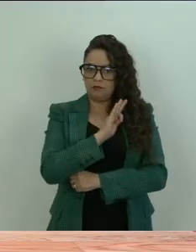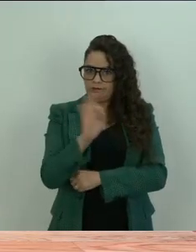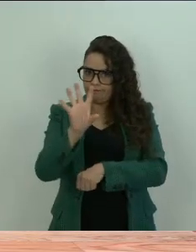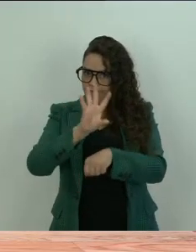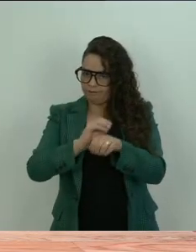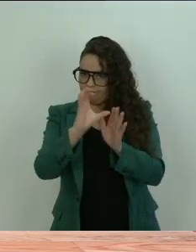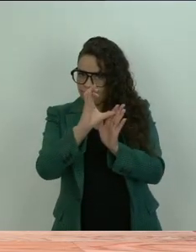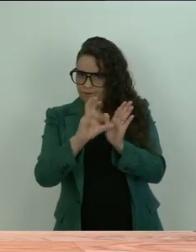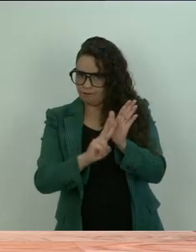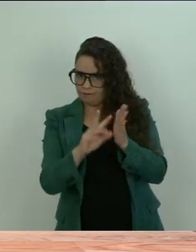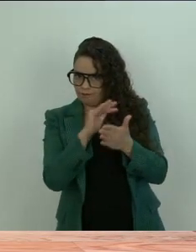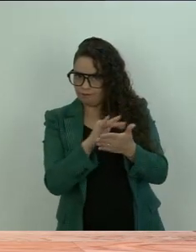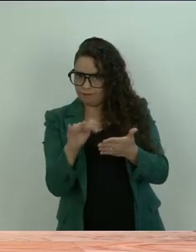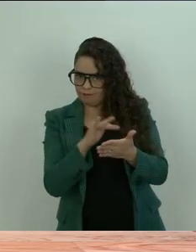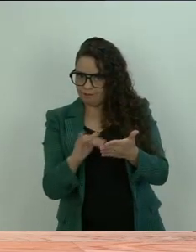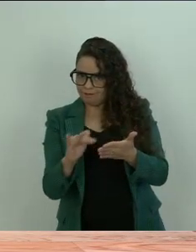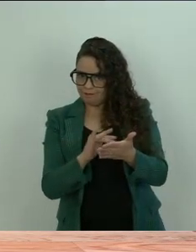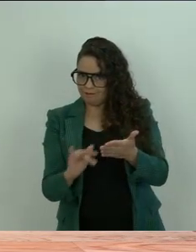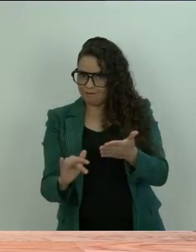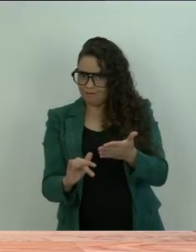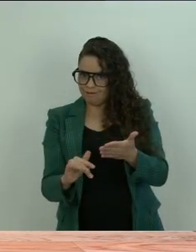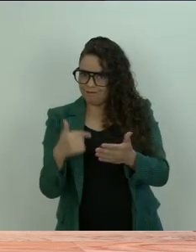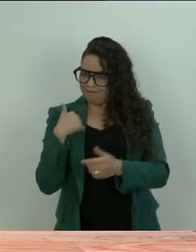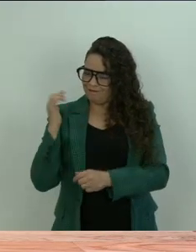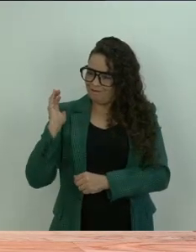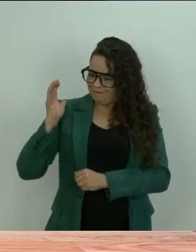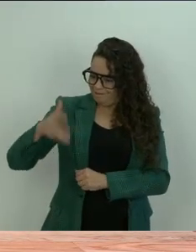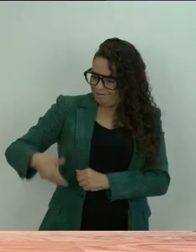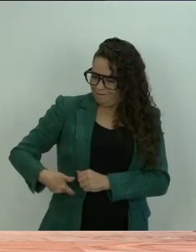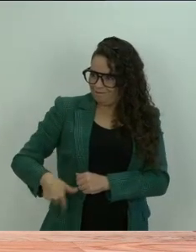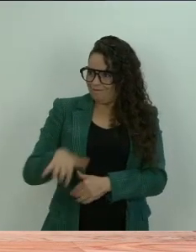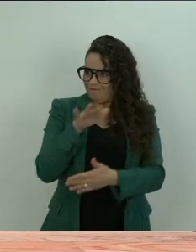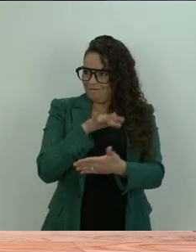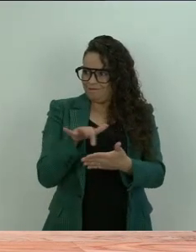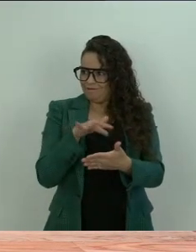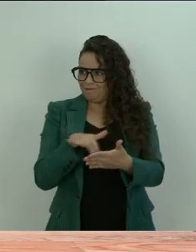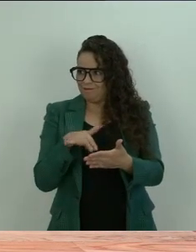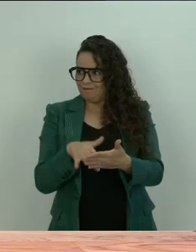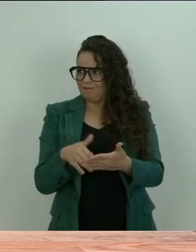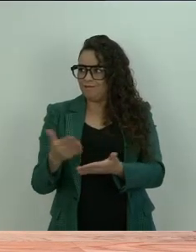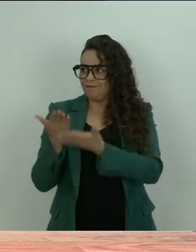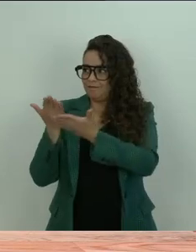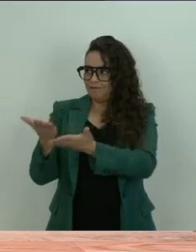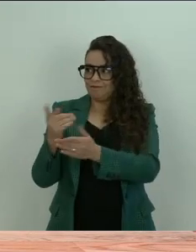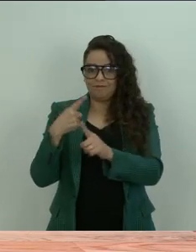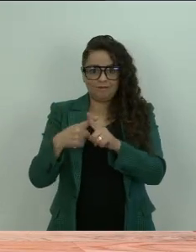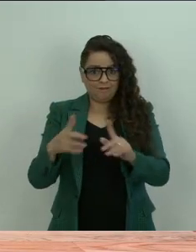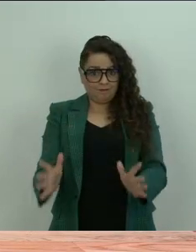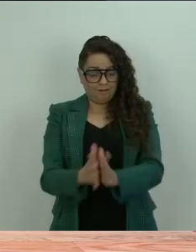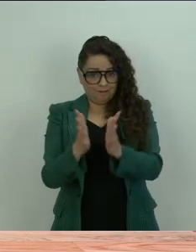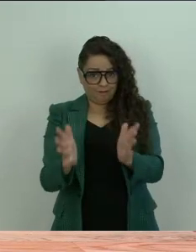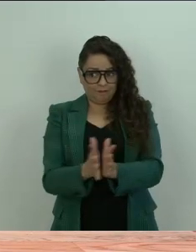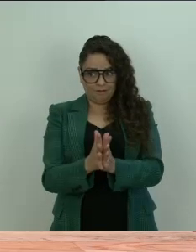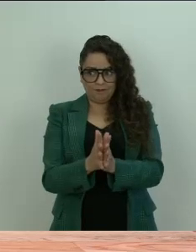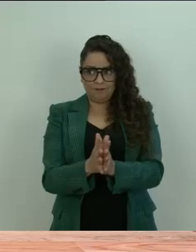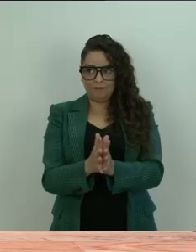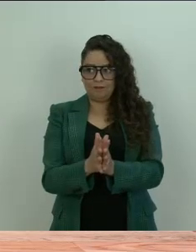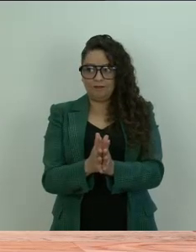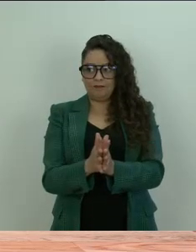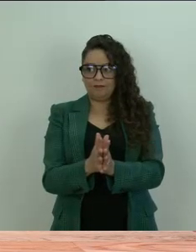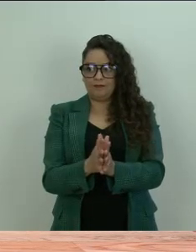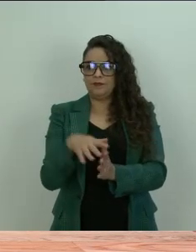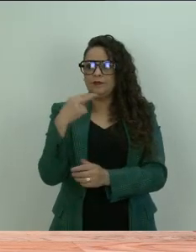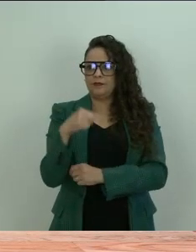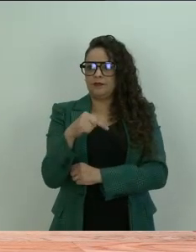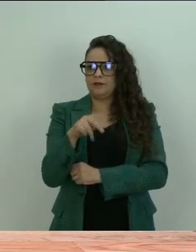semblanza? Tengo el honor de dar lectura a la semblanza de quien disertará en esta mañana en la conferencia magistral